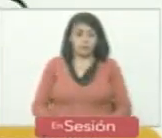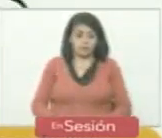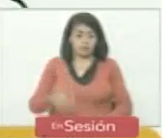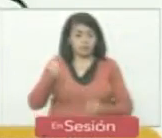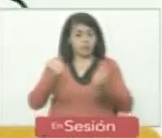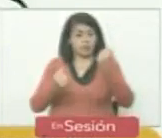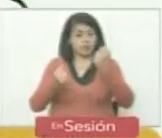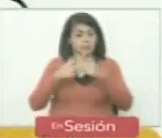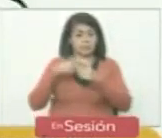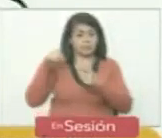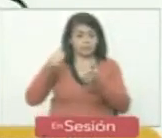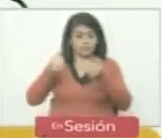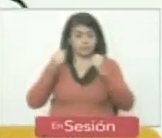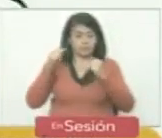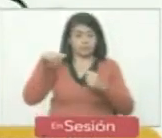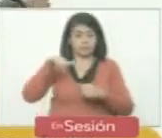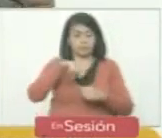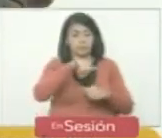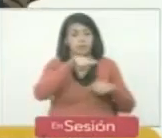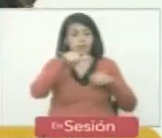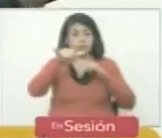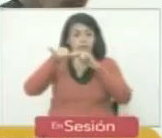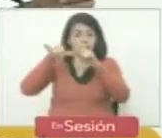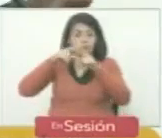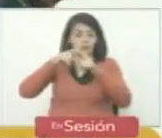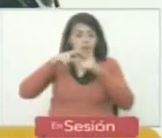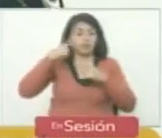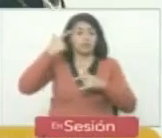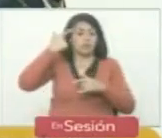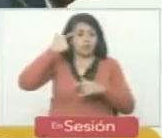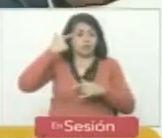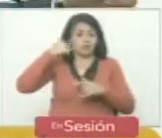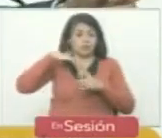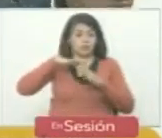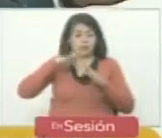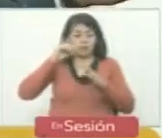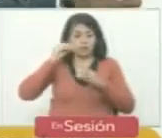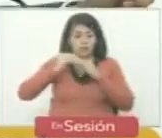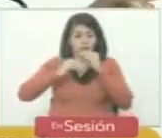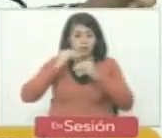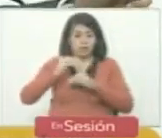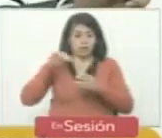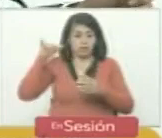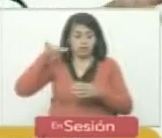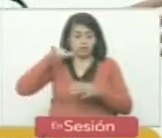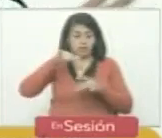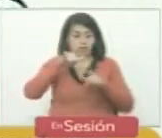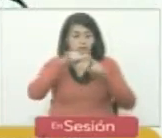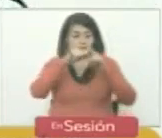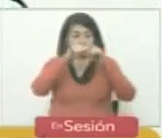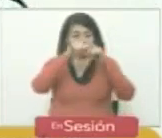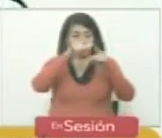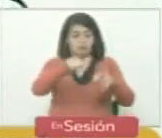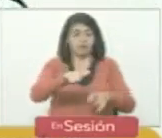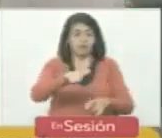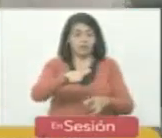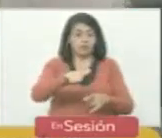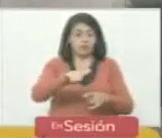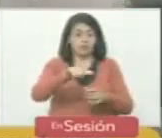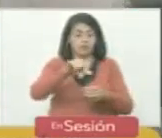tripulación, porque el combustible escasamente daba para llegar a